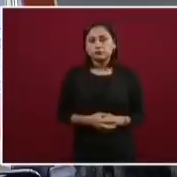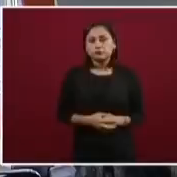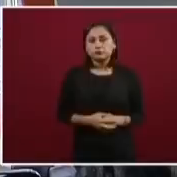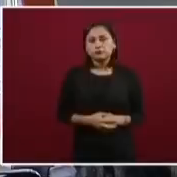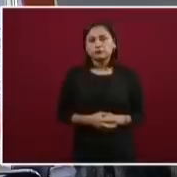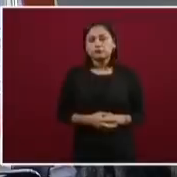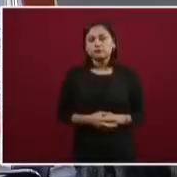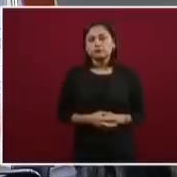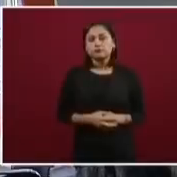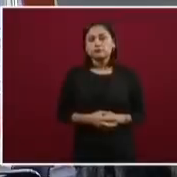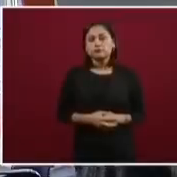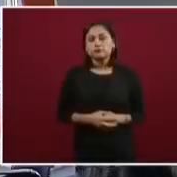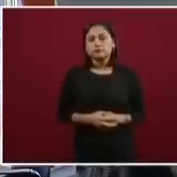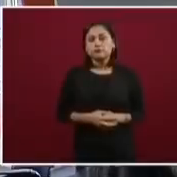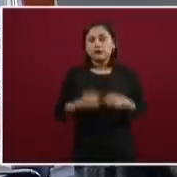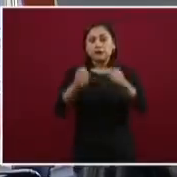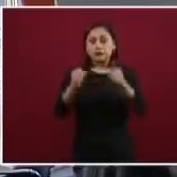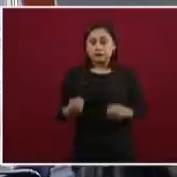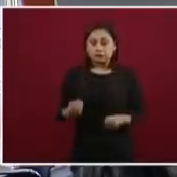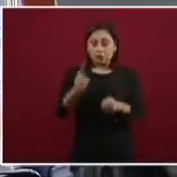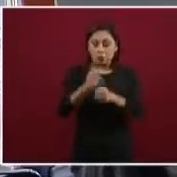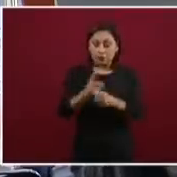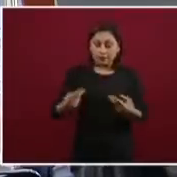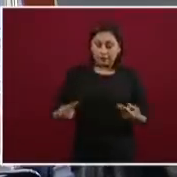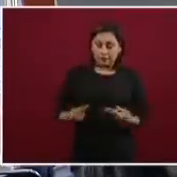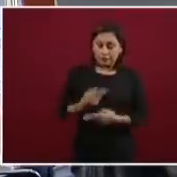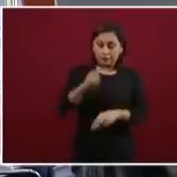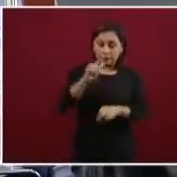repensar la seguridad nacional y reorientarse